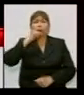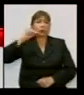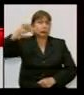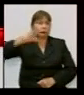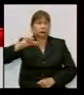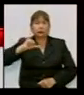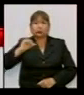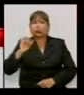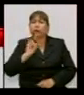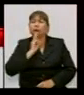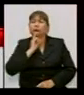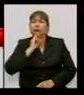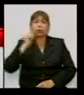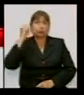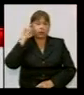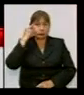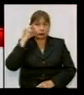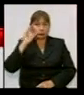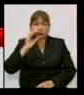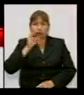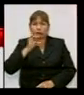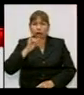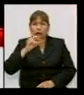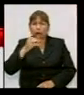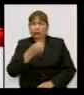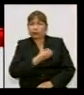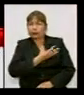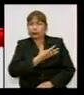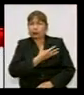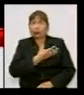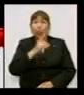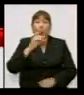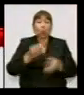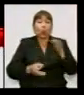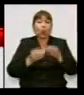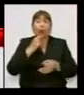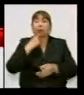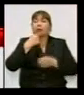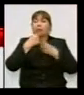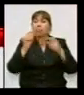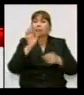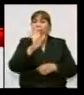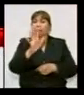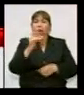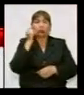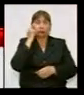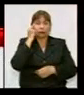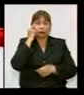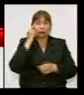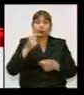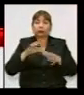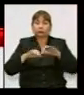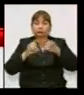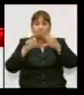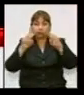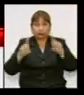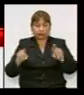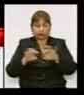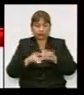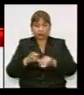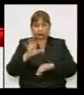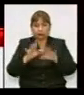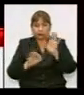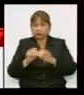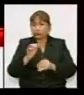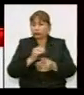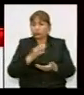Estados Unidos y China. El año pasado, en mayo, un juez americano denunció a cinco oficiales chinos por espionaje cibernético.